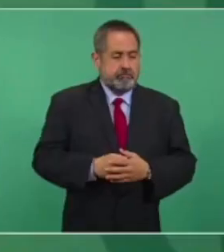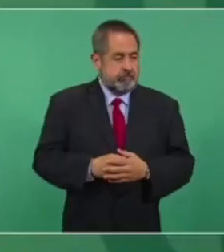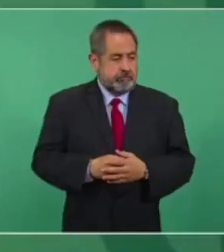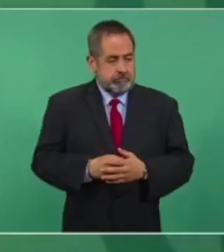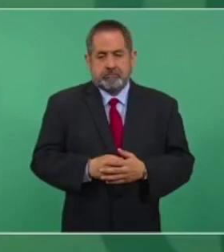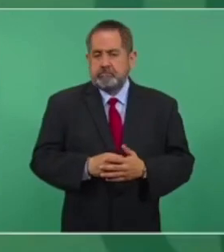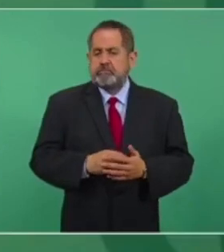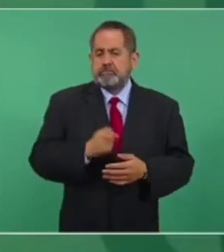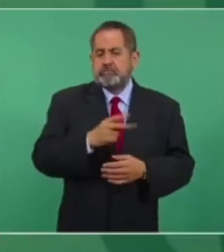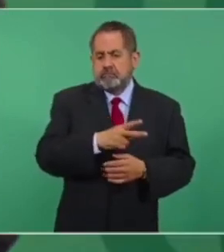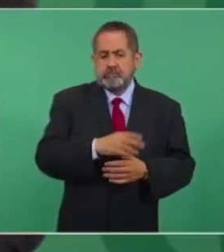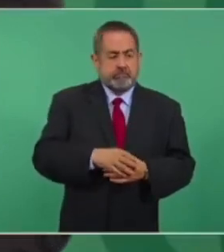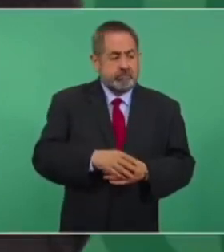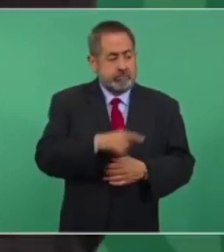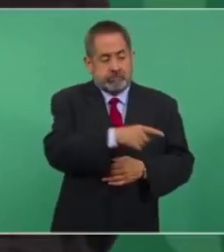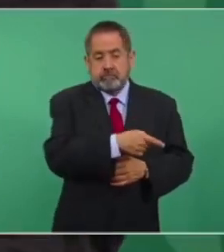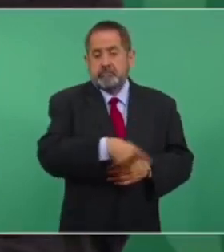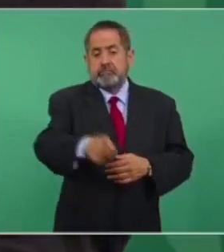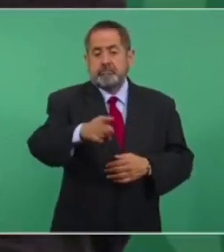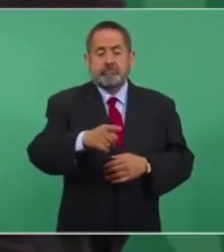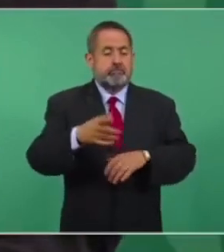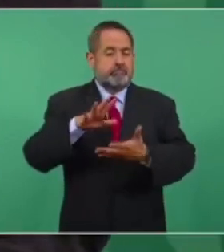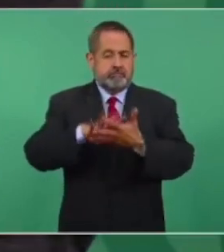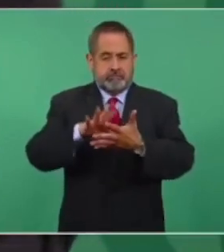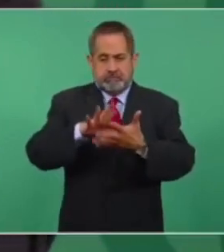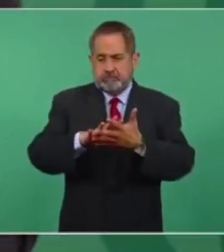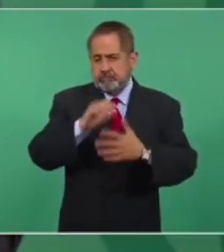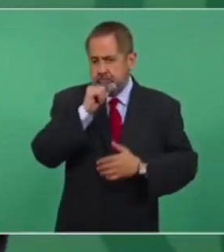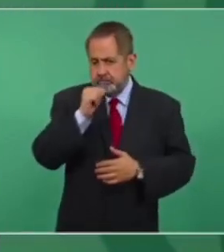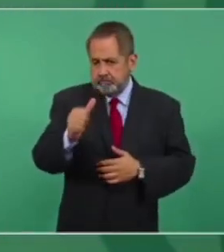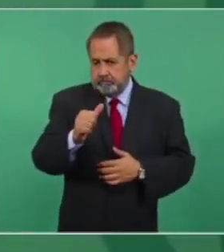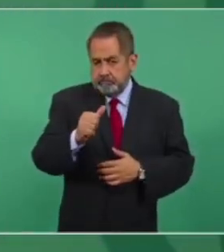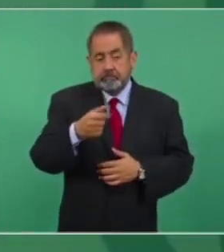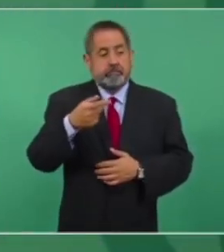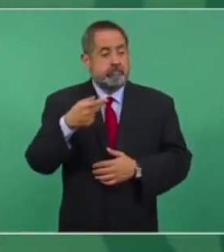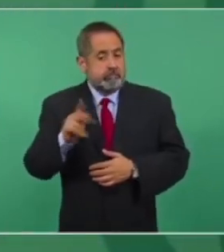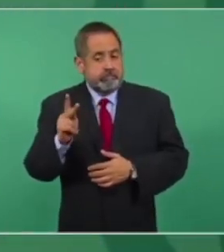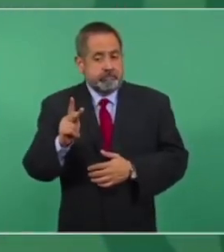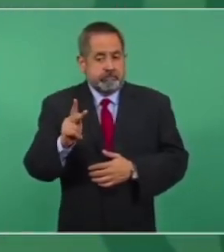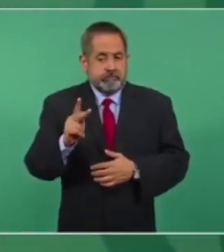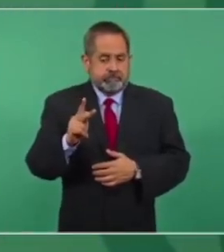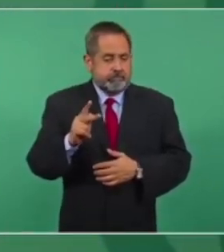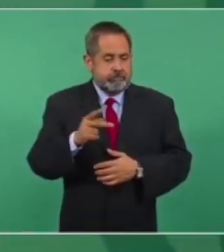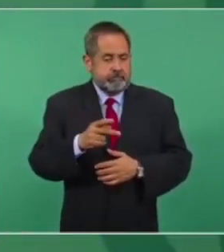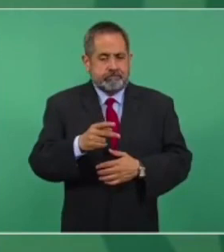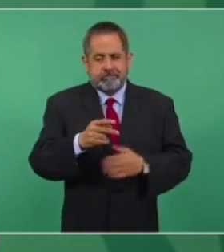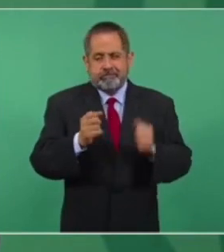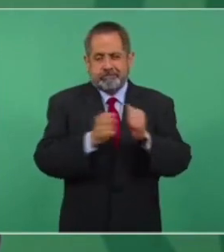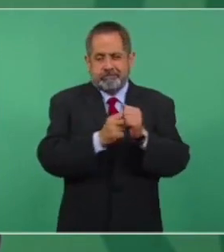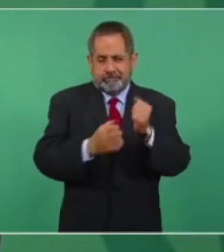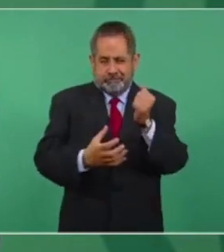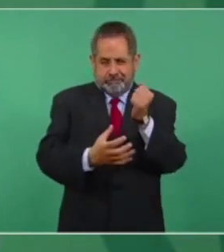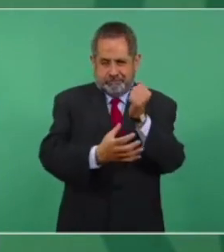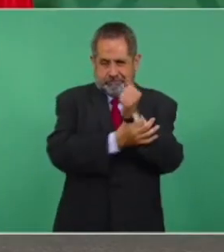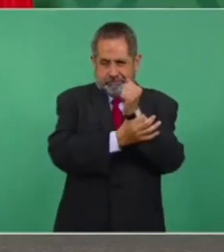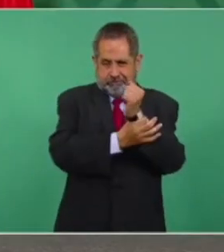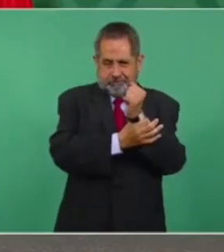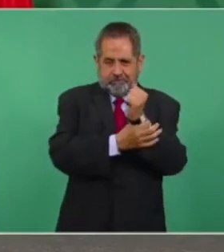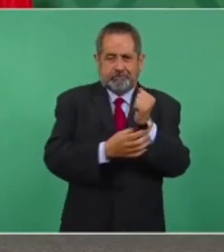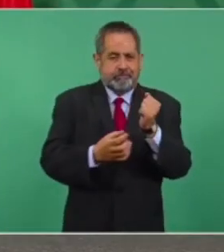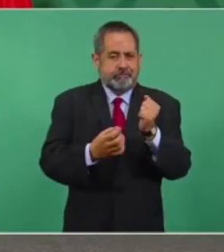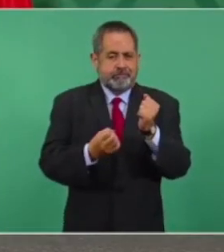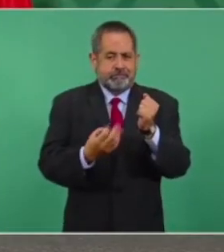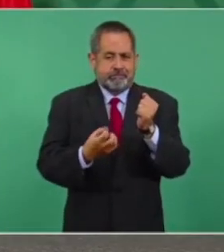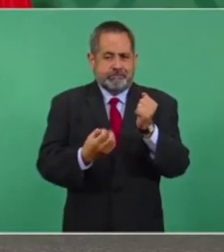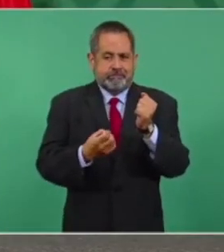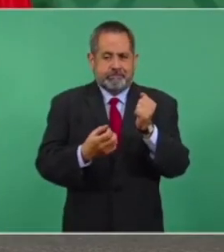esta oportunidad de no ir a la cárcel, sino de tener un brazalete para que esté